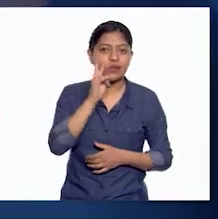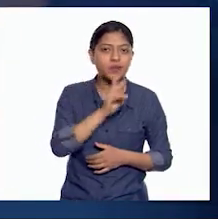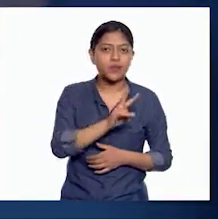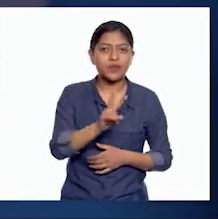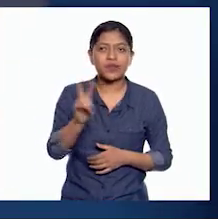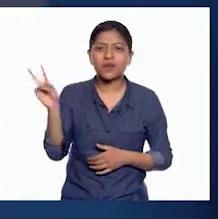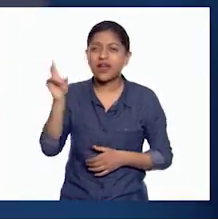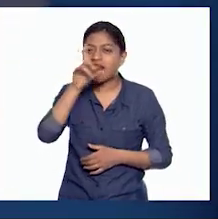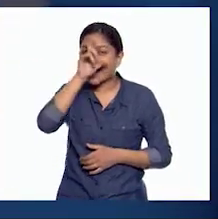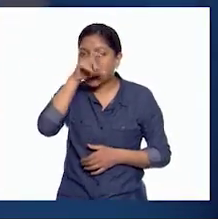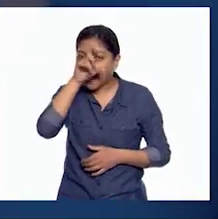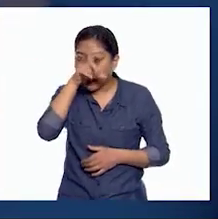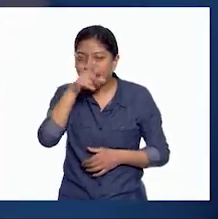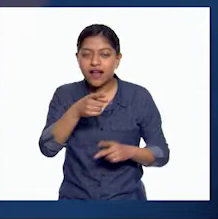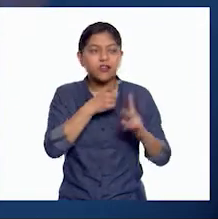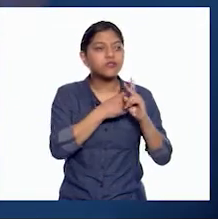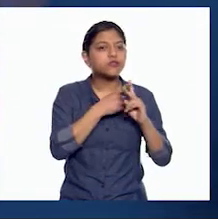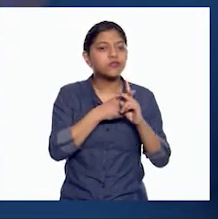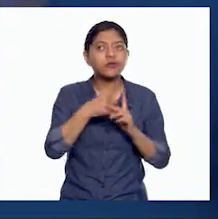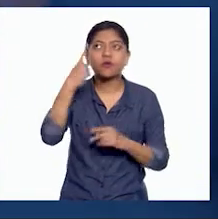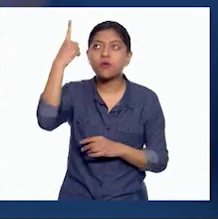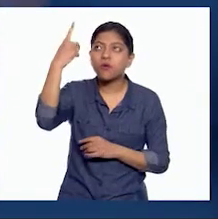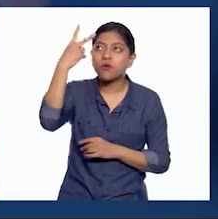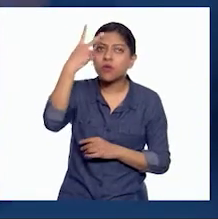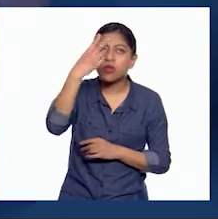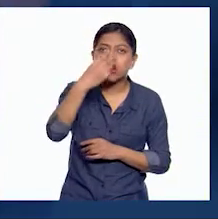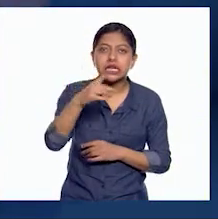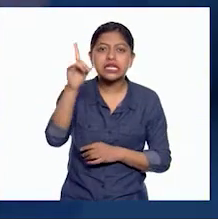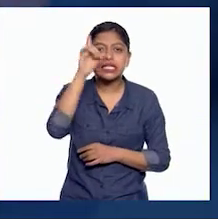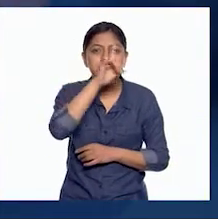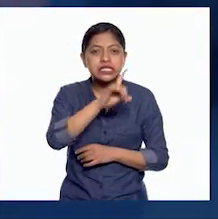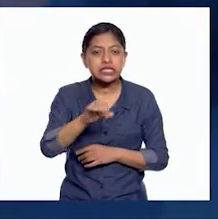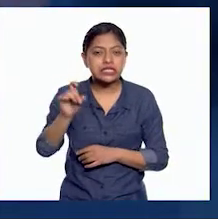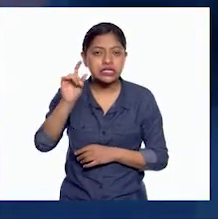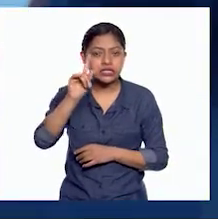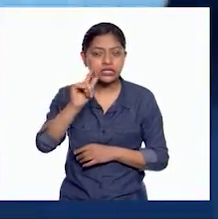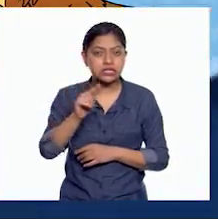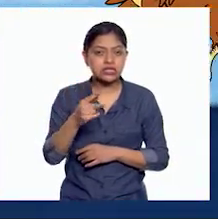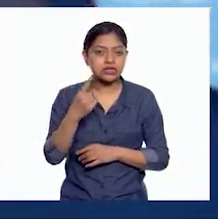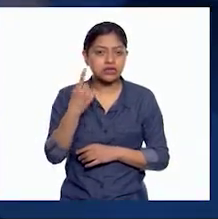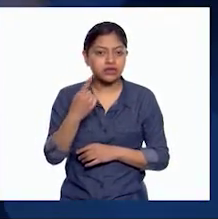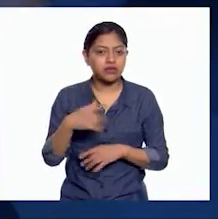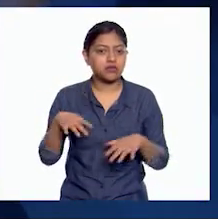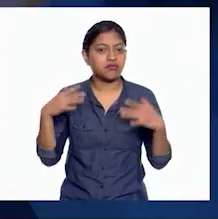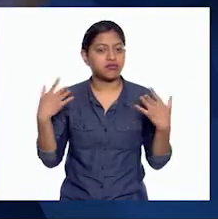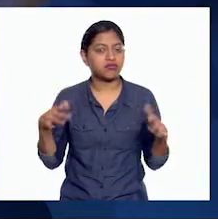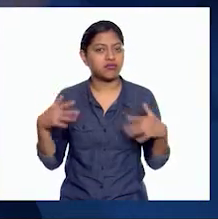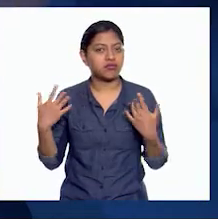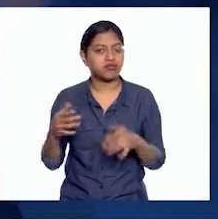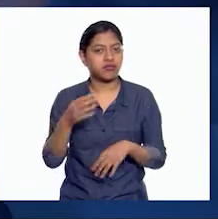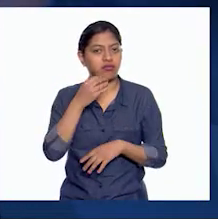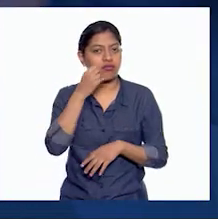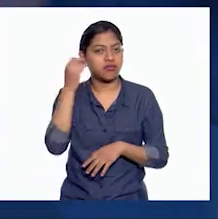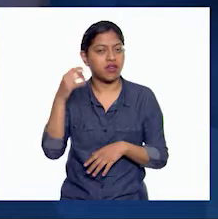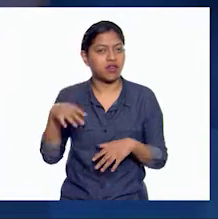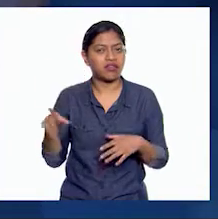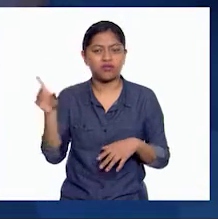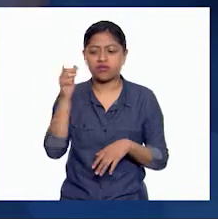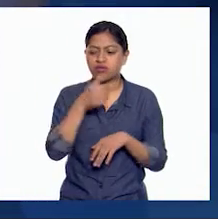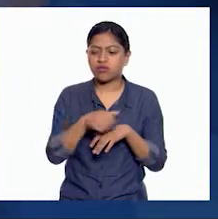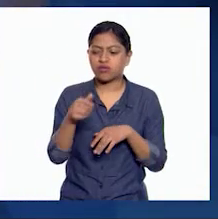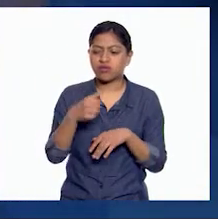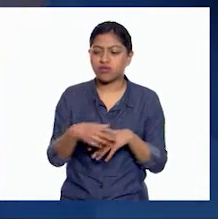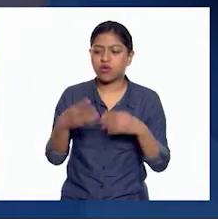Empezó a contarlas, y vio que eran 172. Dijo, ¡ah, qué maravilla!